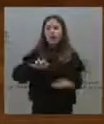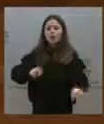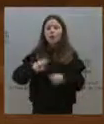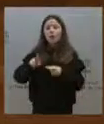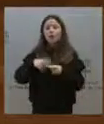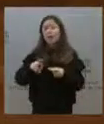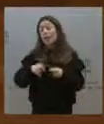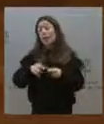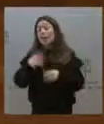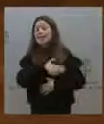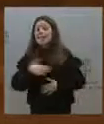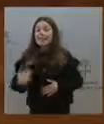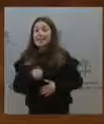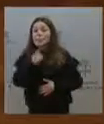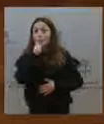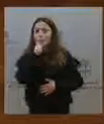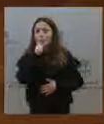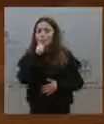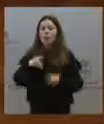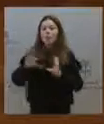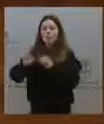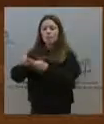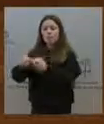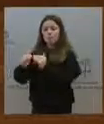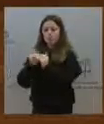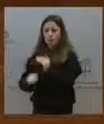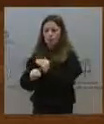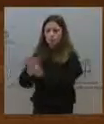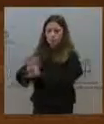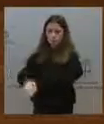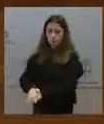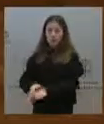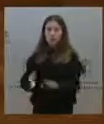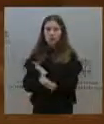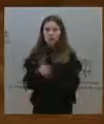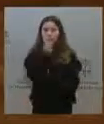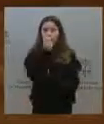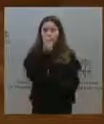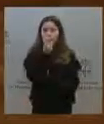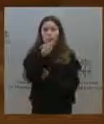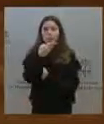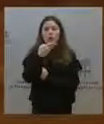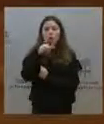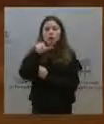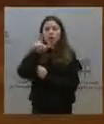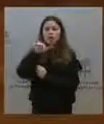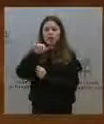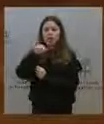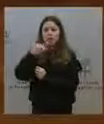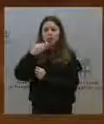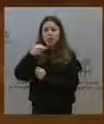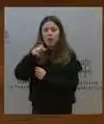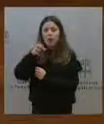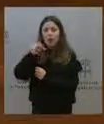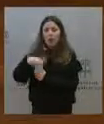minoría. Algo que le aleja, por ejemplo, del socialismo de Willy Brandt, cuando decía: no somos elegidos por Dios, algunos aquí parece